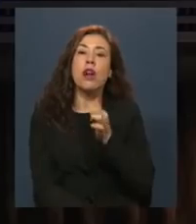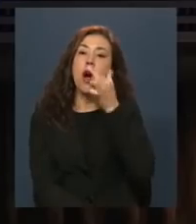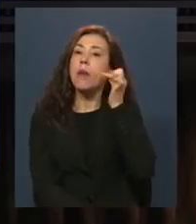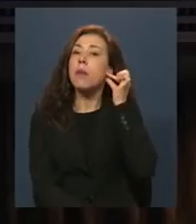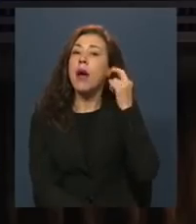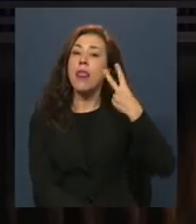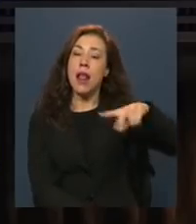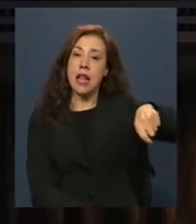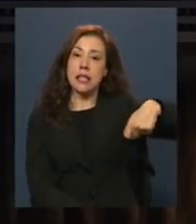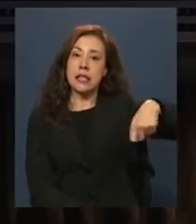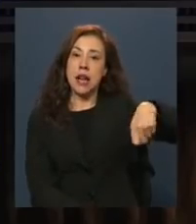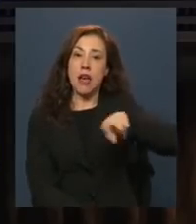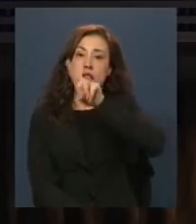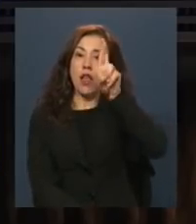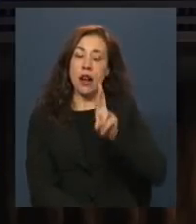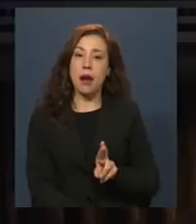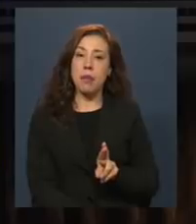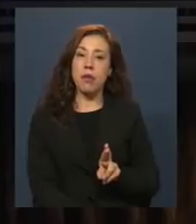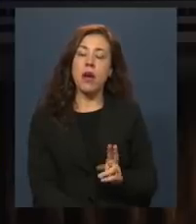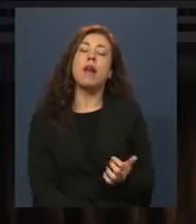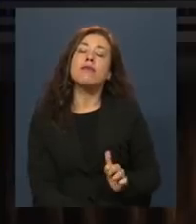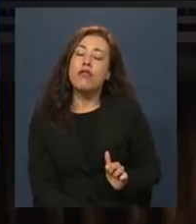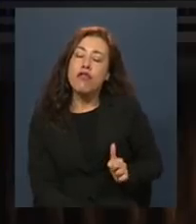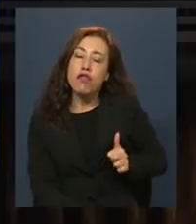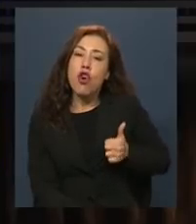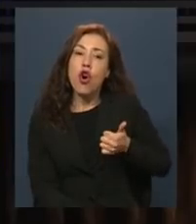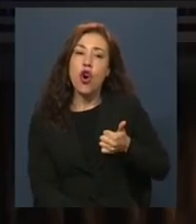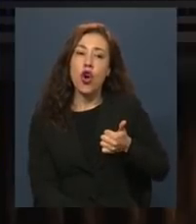del Senado de la República, a la voluntad